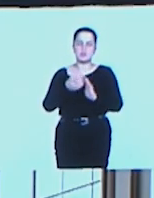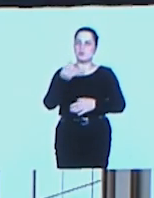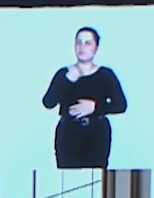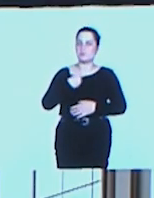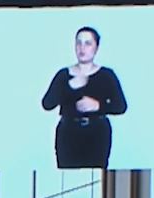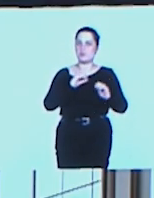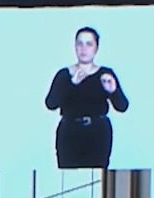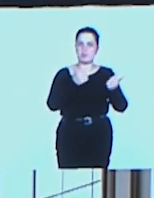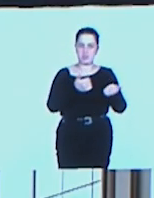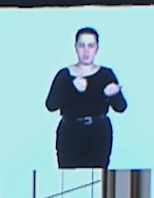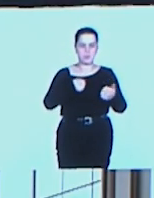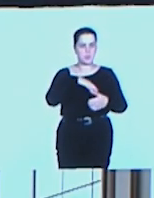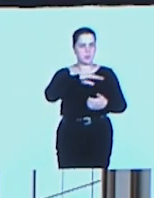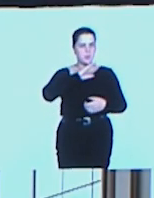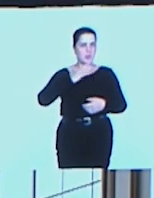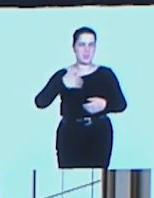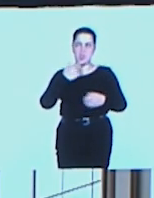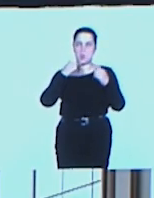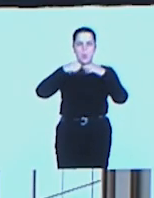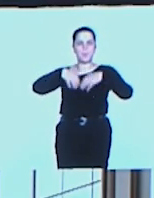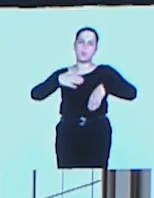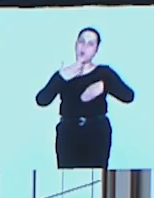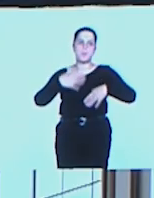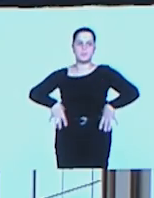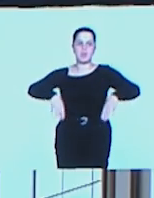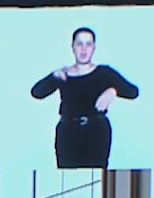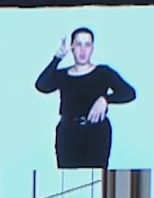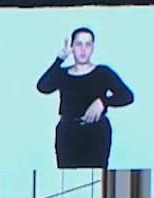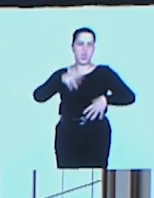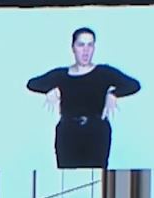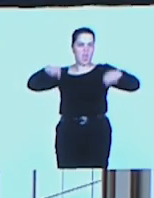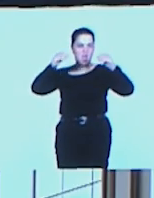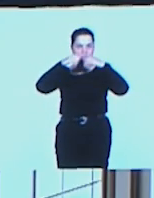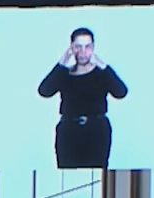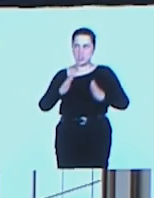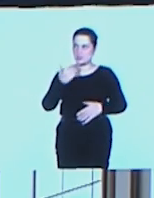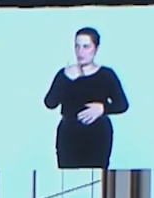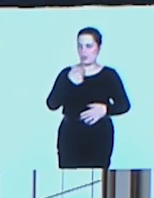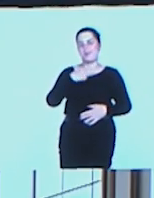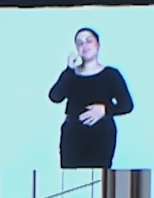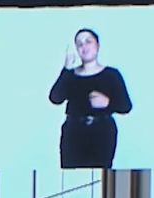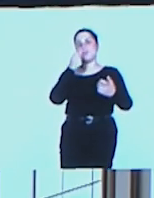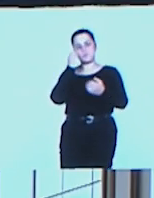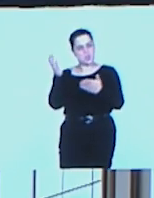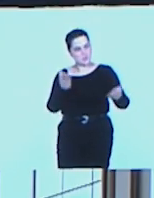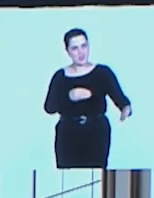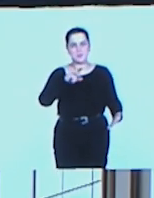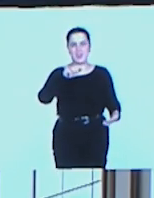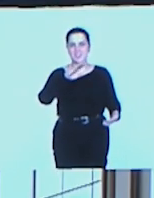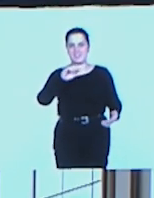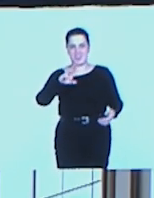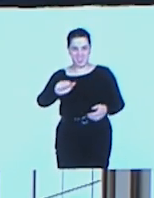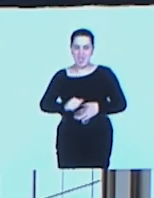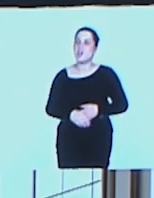a llamarle mi mansión y ahí ya tomo conciencia le dijimos bienvenida Patricia Bueno